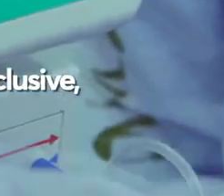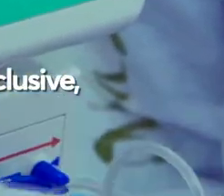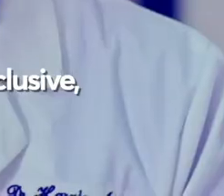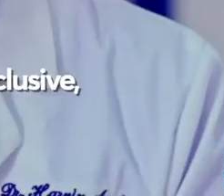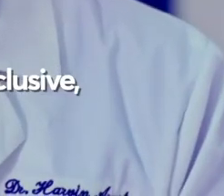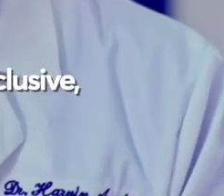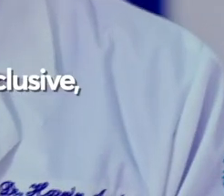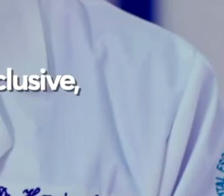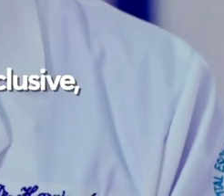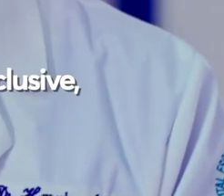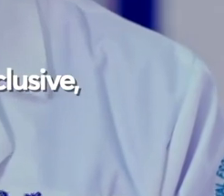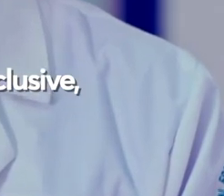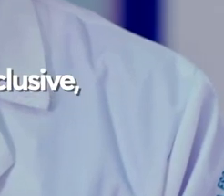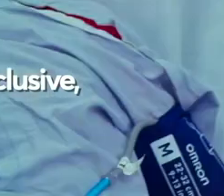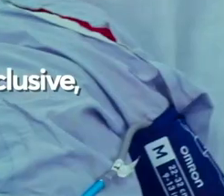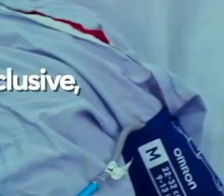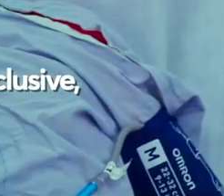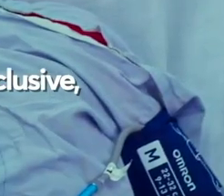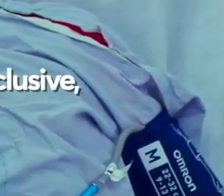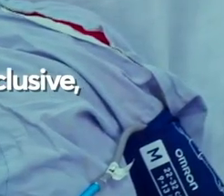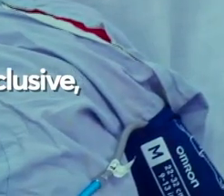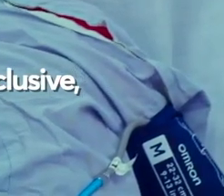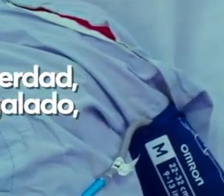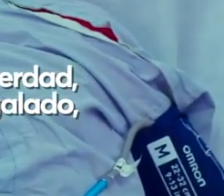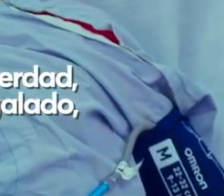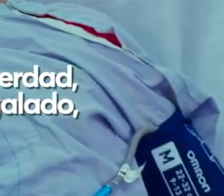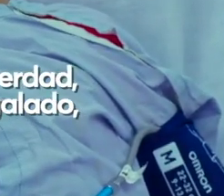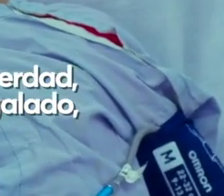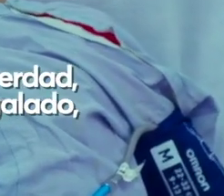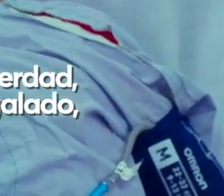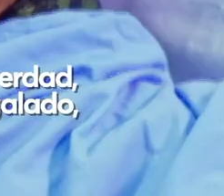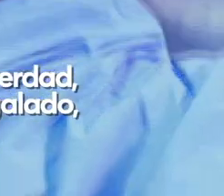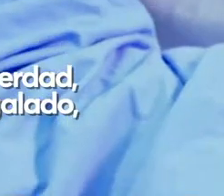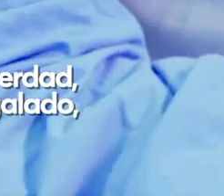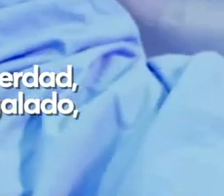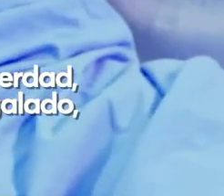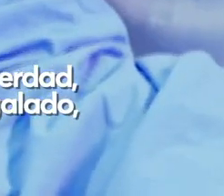costeaban inclusive sus